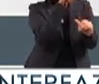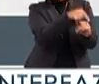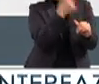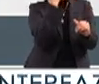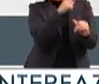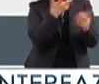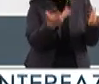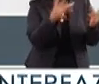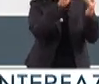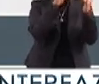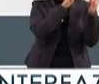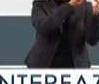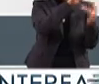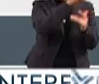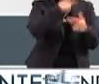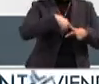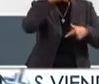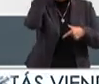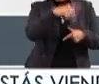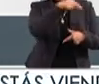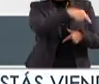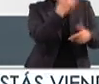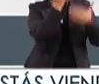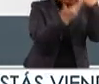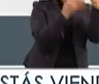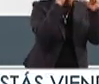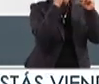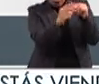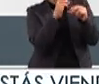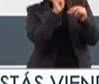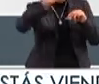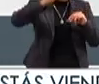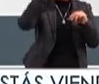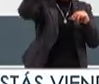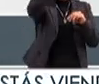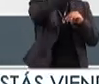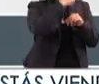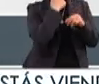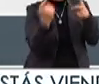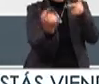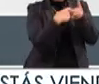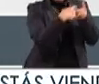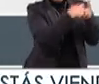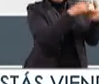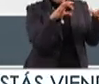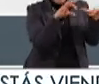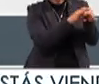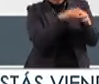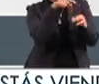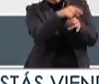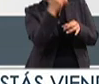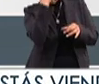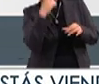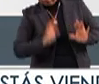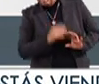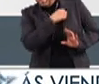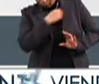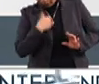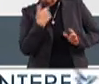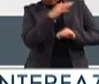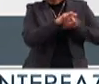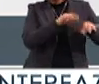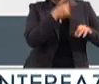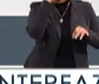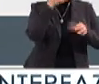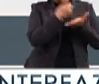esto es hacer una red de mexicanos que se hayan preparado en las mejores universidades de Reino Unido y que tengan el firme compromiso de regresar a